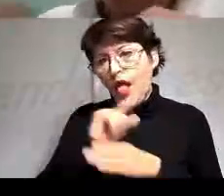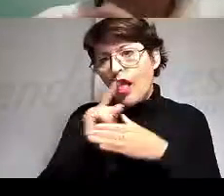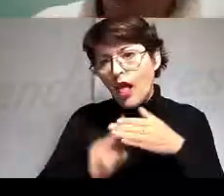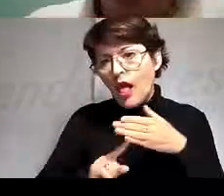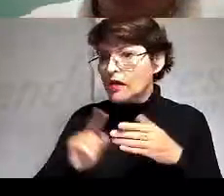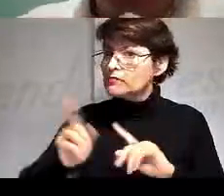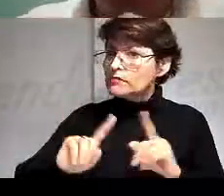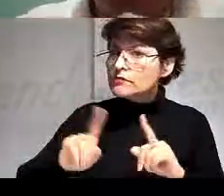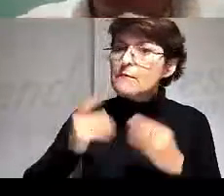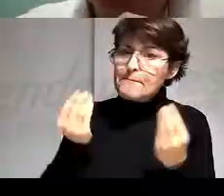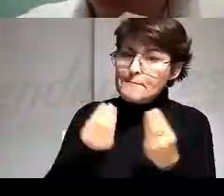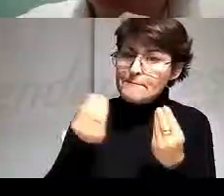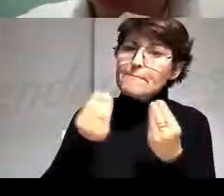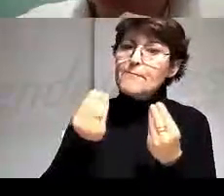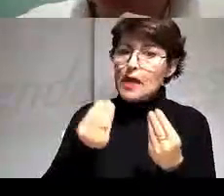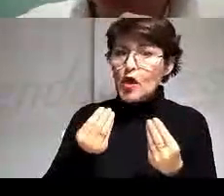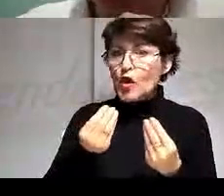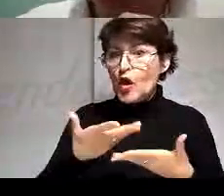otros